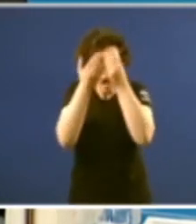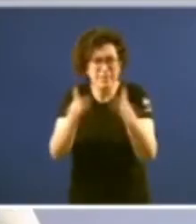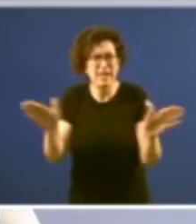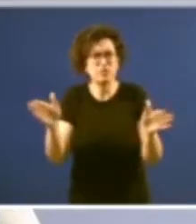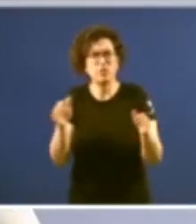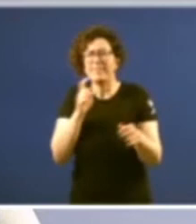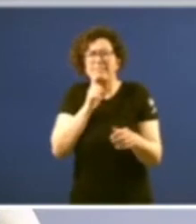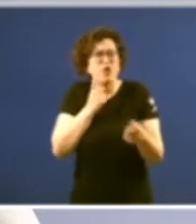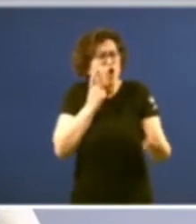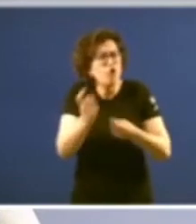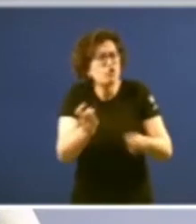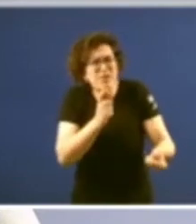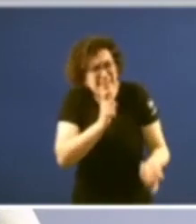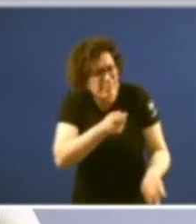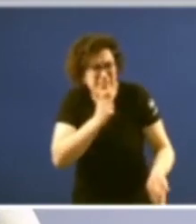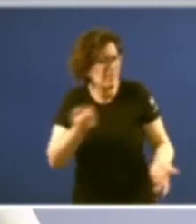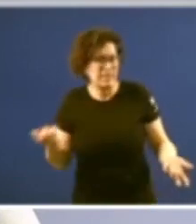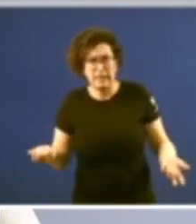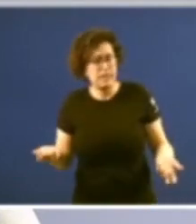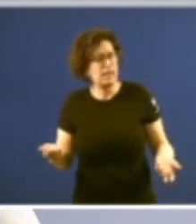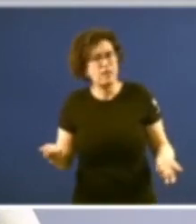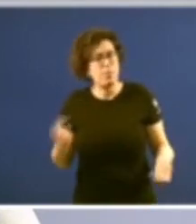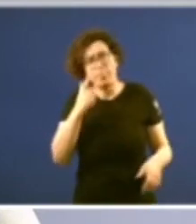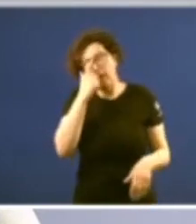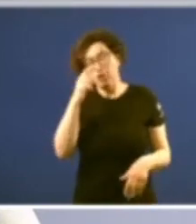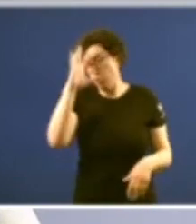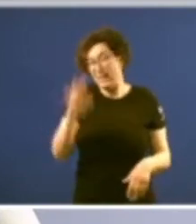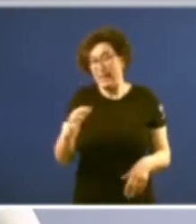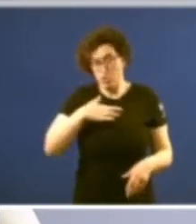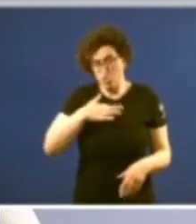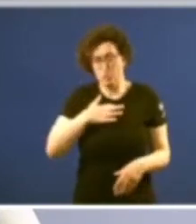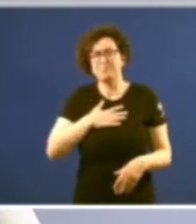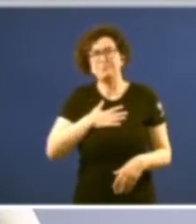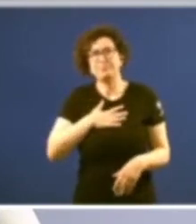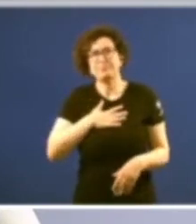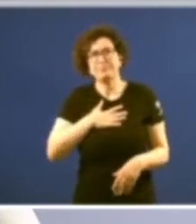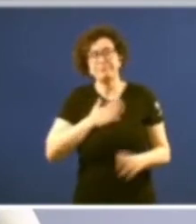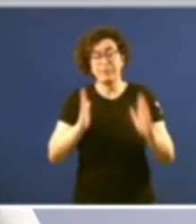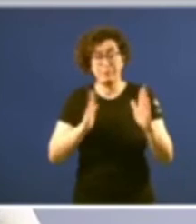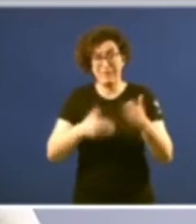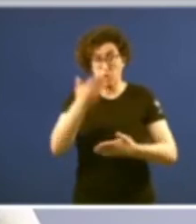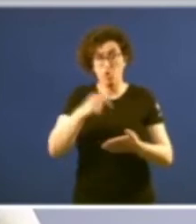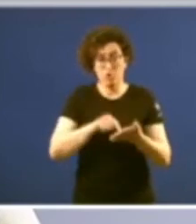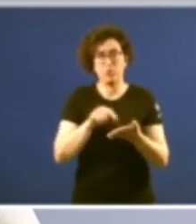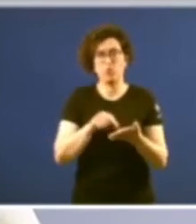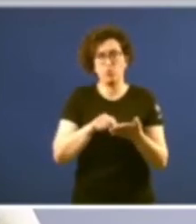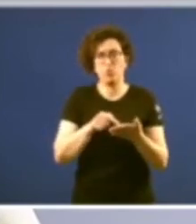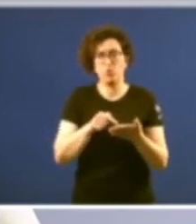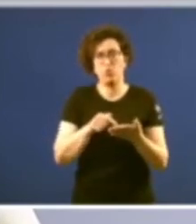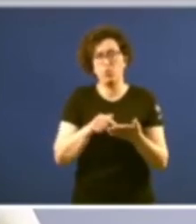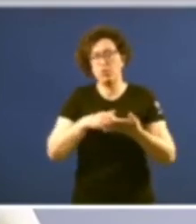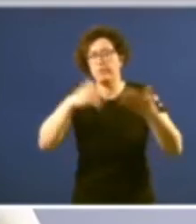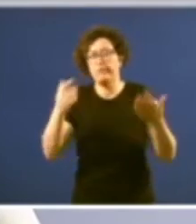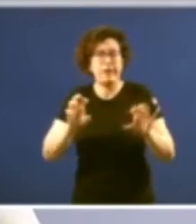incontrolable tan incontrolable eu creo que o periódico o jornal a radio as